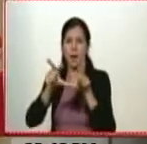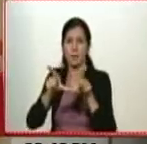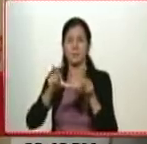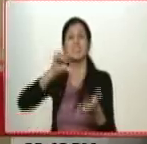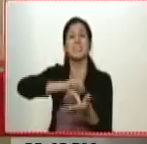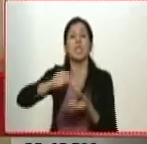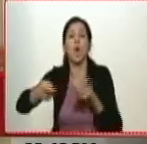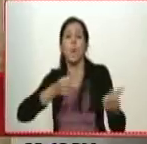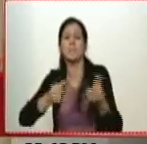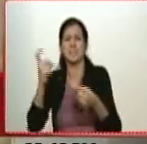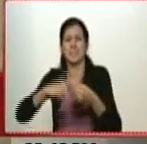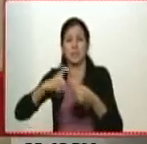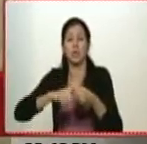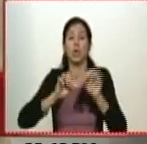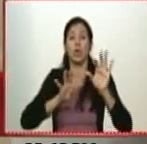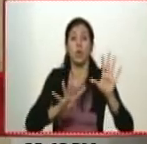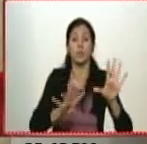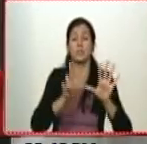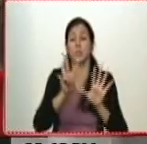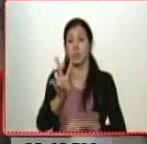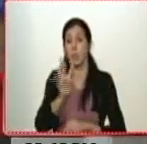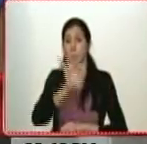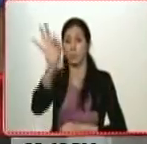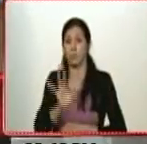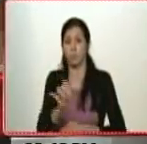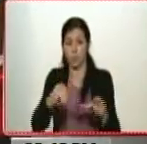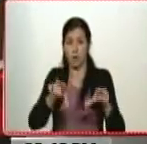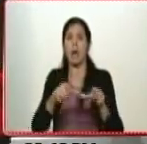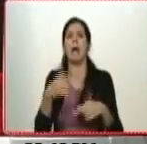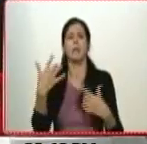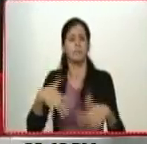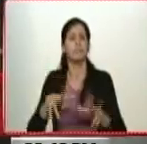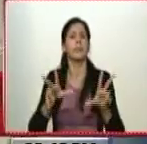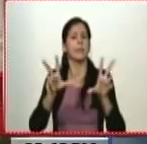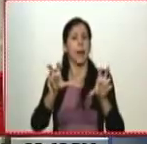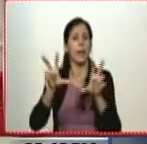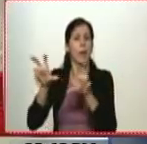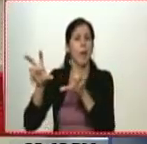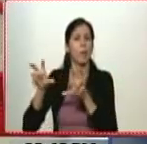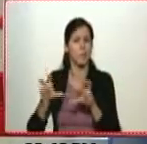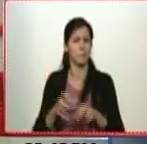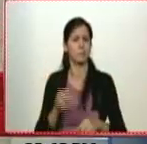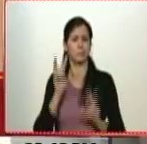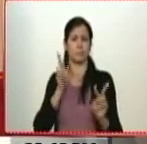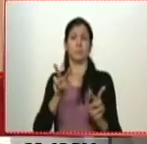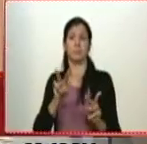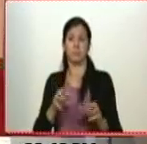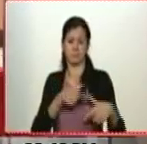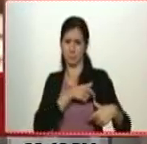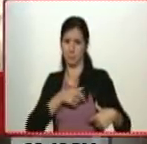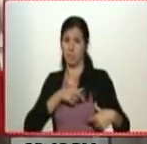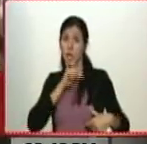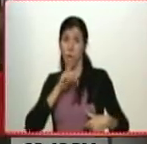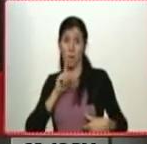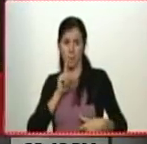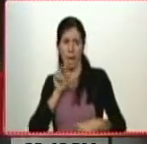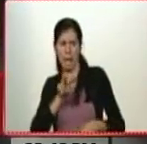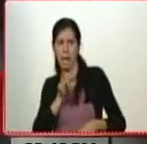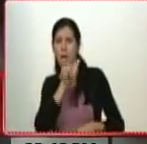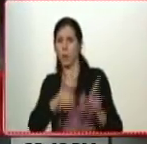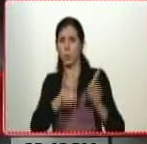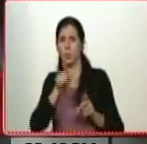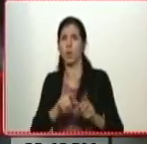comercial. 92% de los locales inspeccionados presentaron irregularidades. Al ver la presencia de las autoridades, algunos